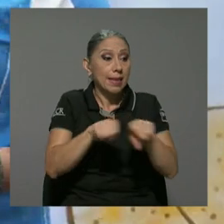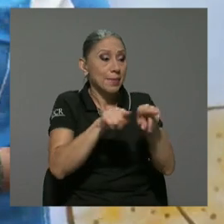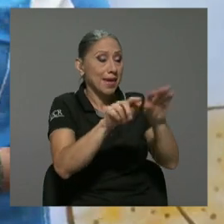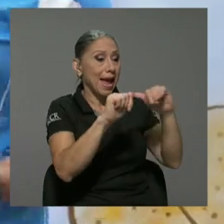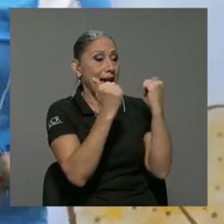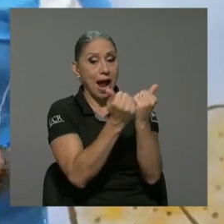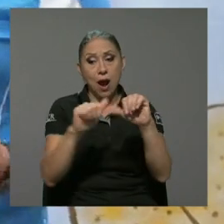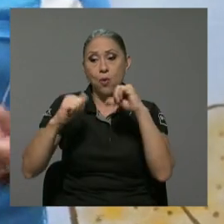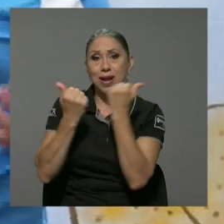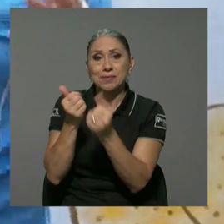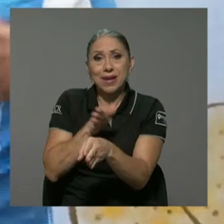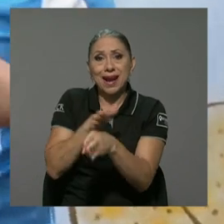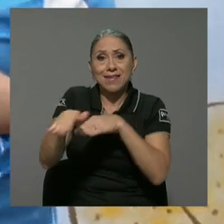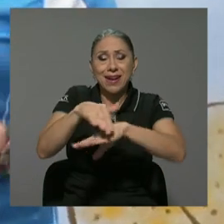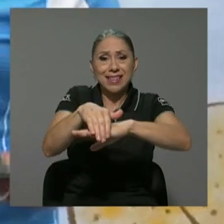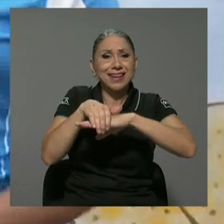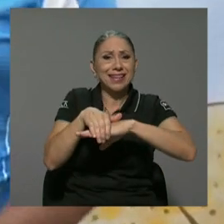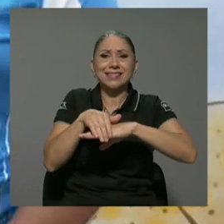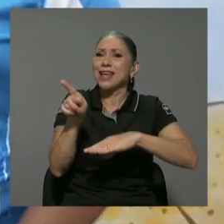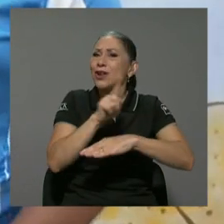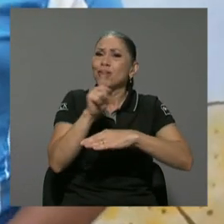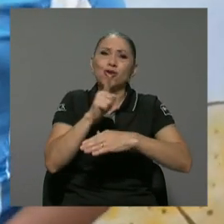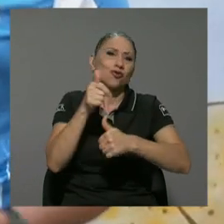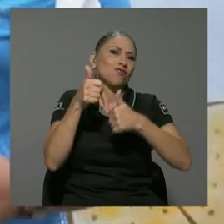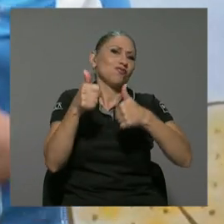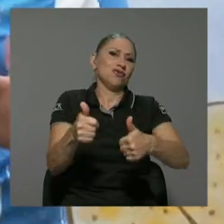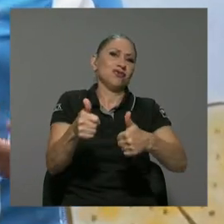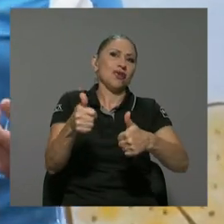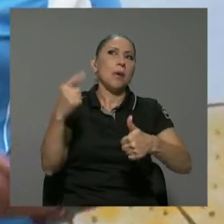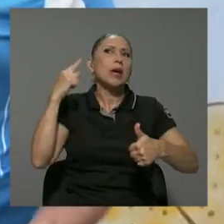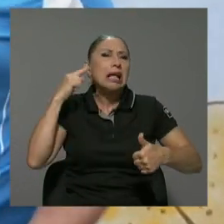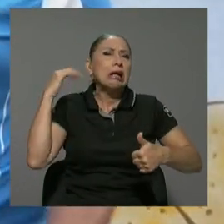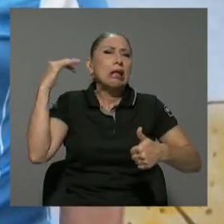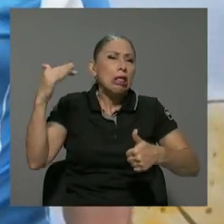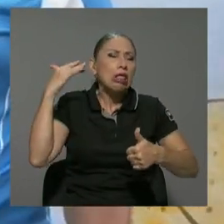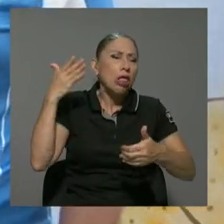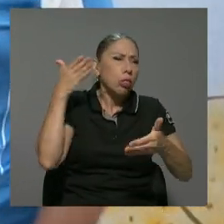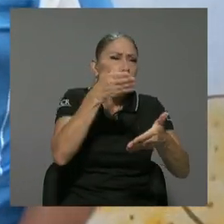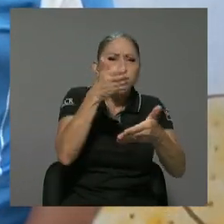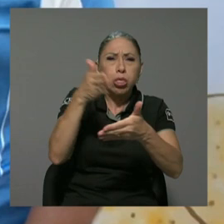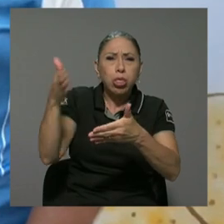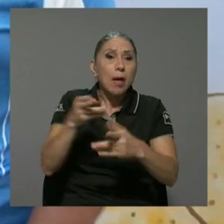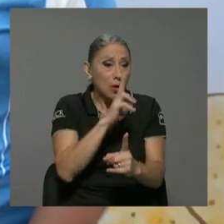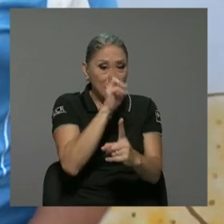de inglés no son adecuadas porque todo el ruido se acumula, como se comparte un mismo espacio.